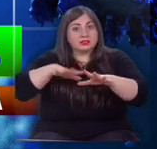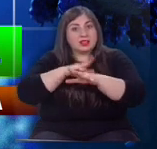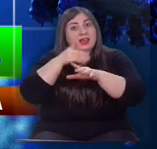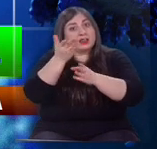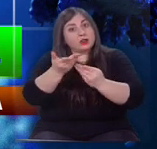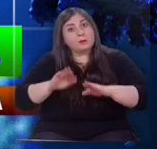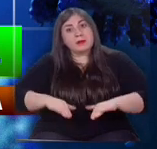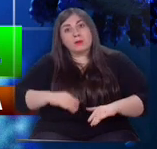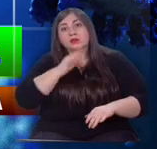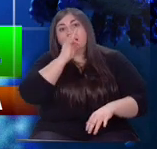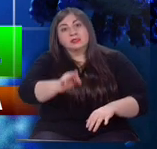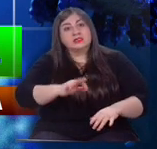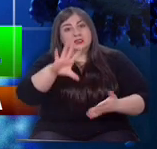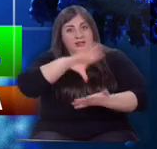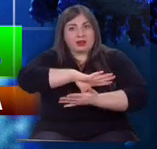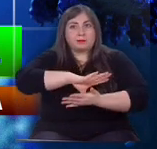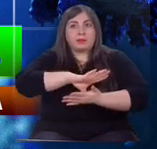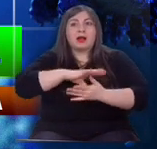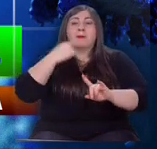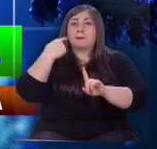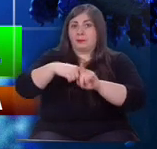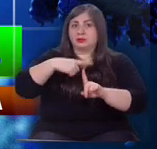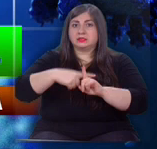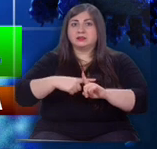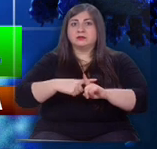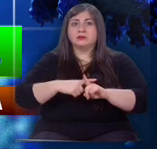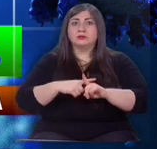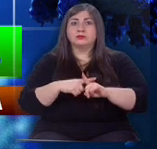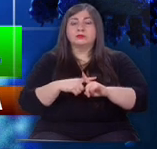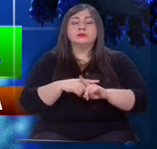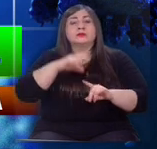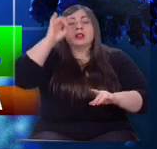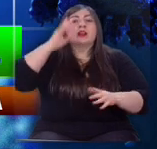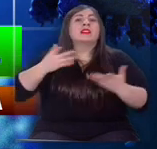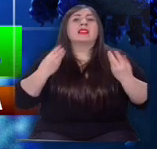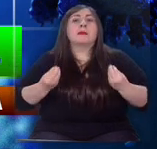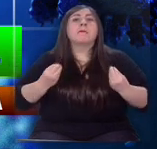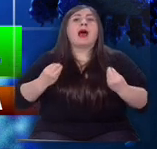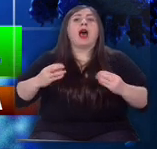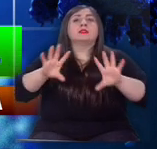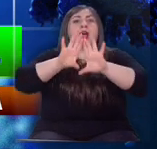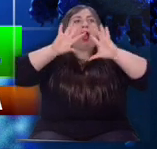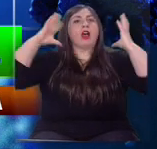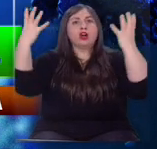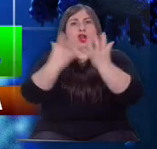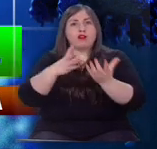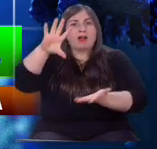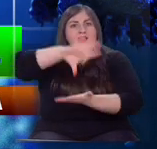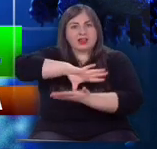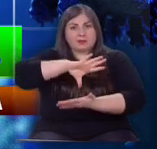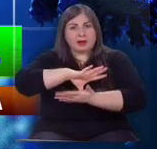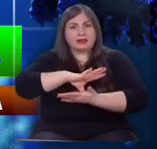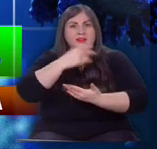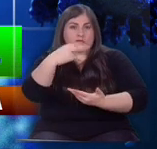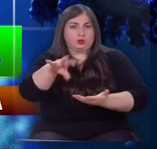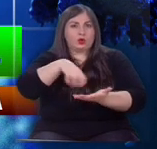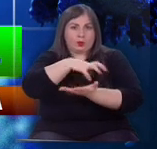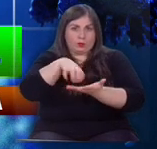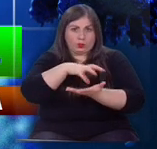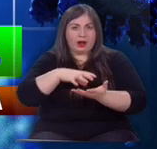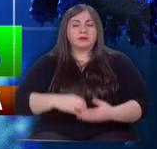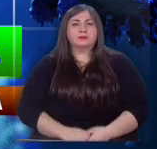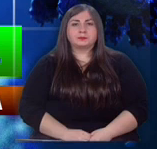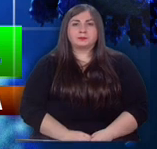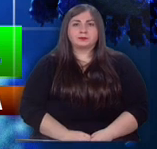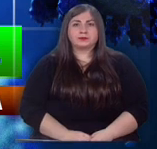están observando con el país. Son más optimistas respecto a lo que está ocurriendo a nivel global del país que respecto a sus propias comunas. Sergio, y